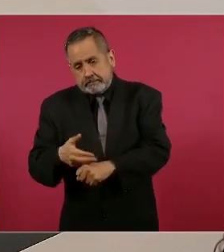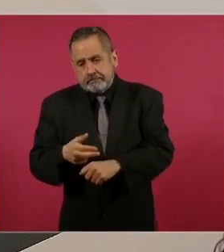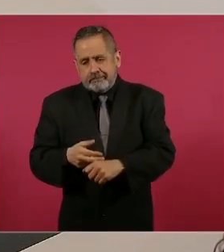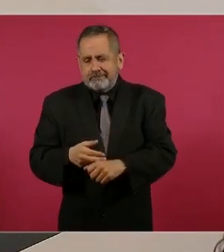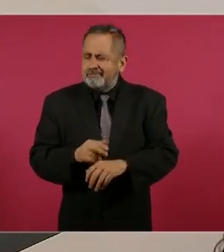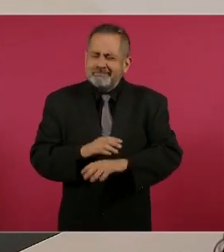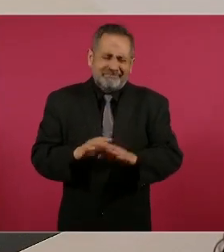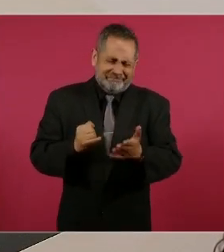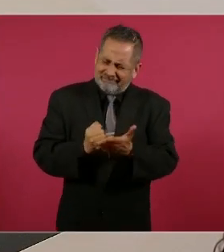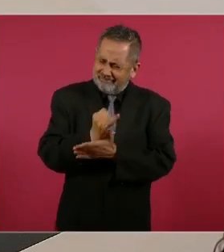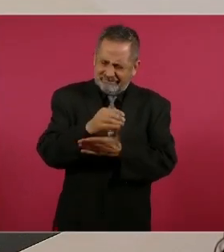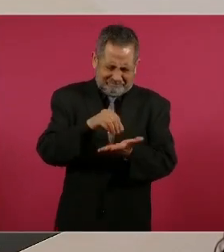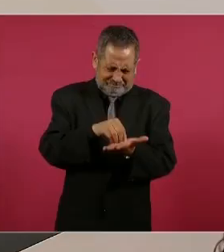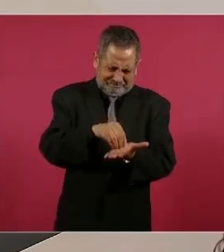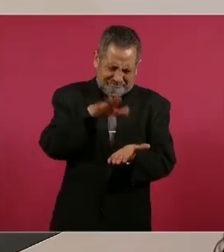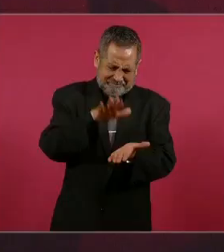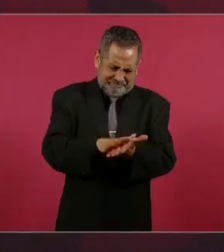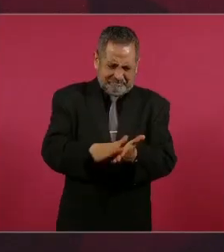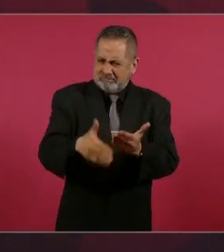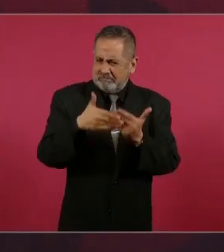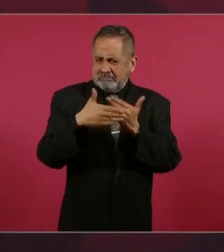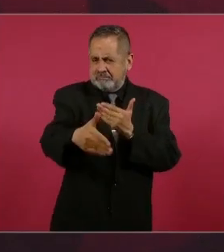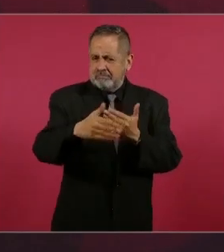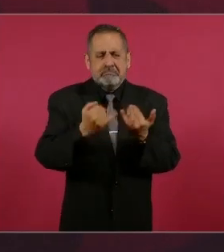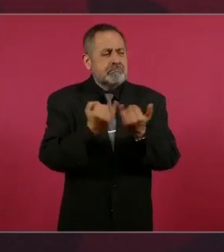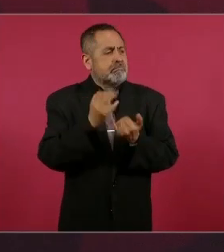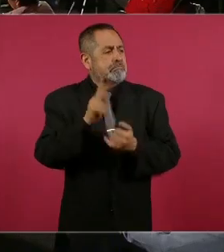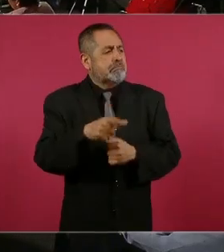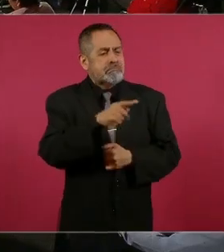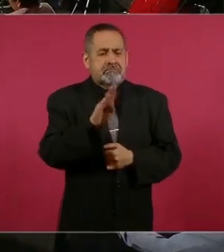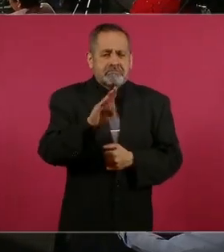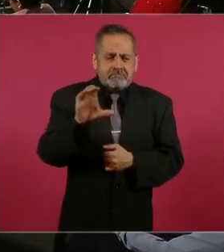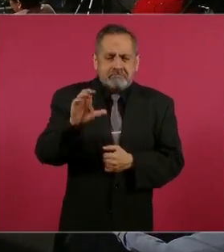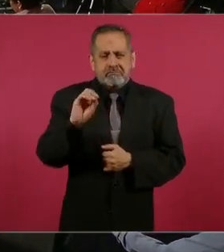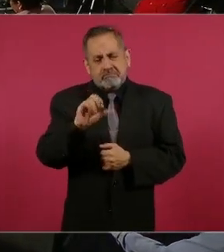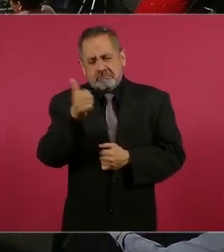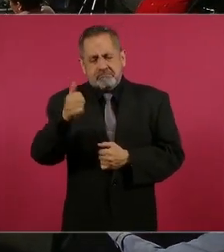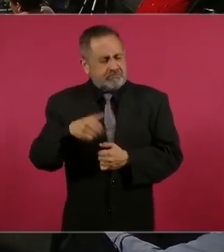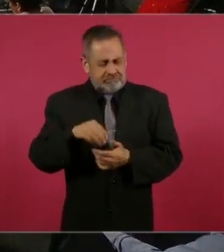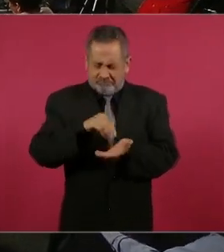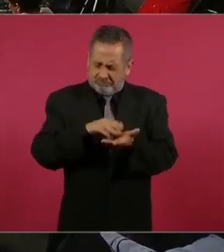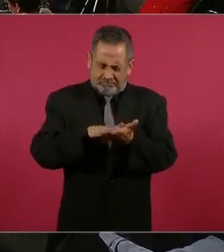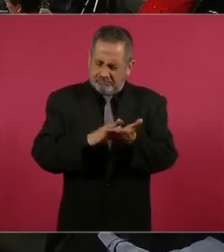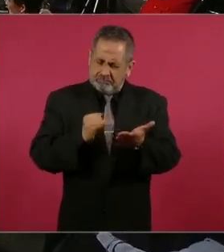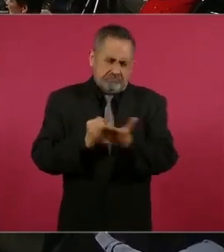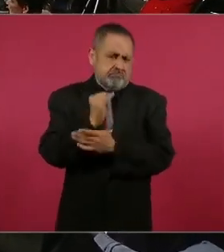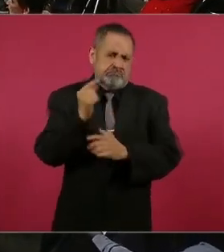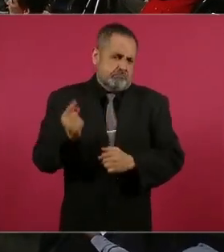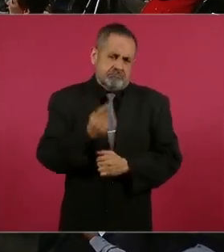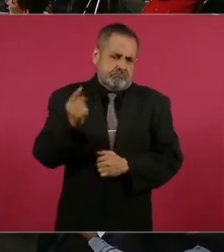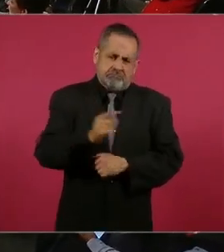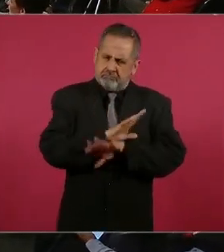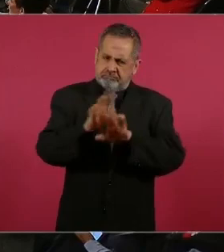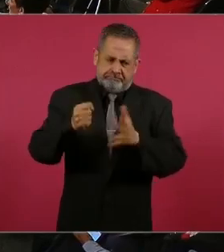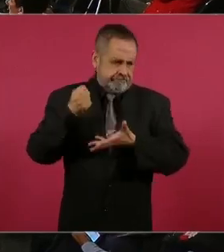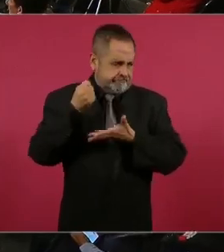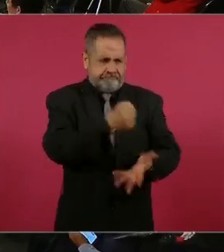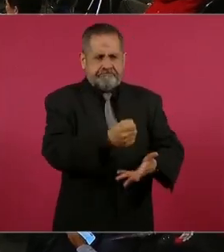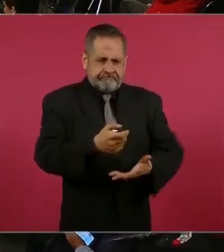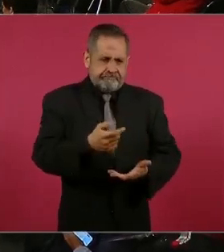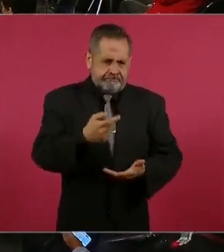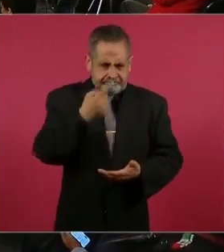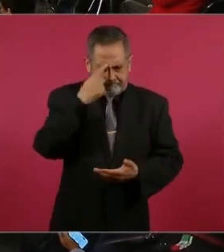igual, y otros estados. ¿Y hay algún monto que se esté ya planteando en este decreto?